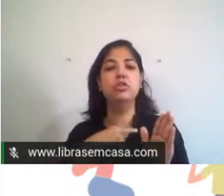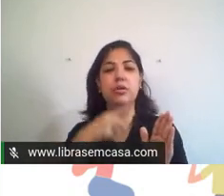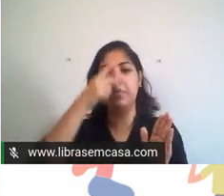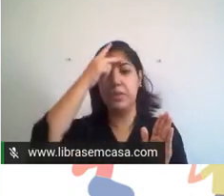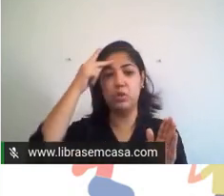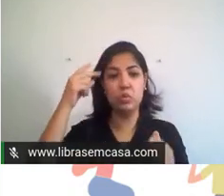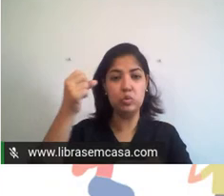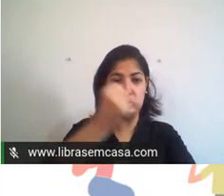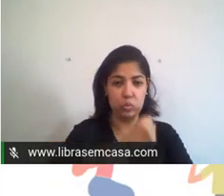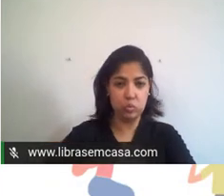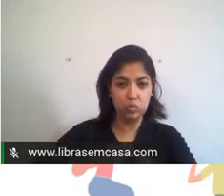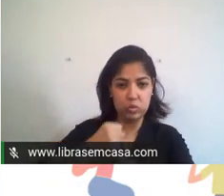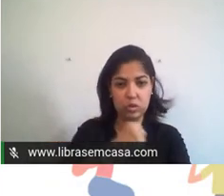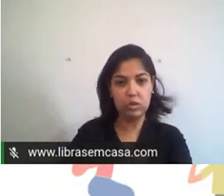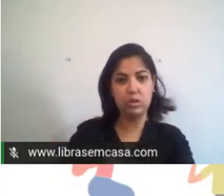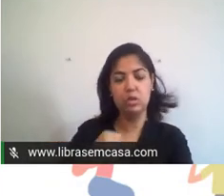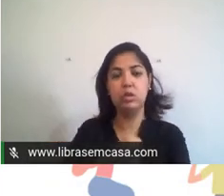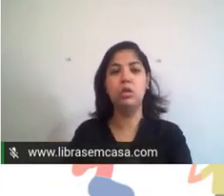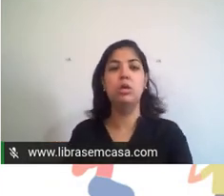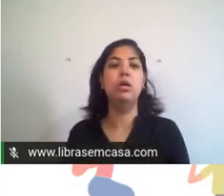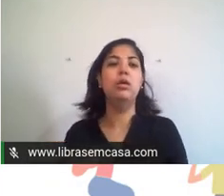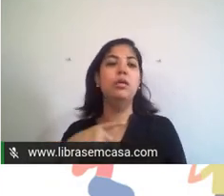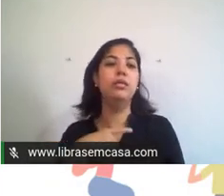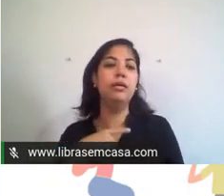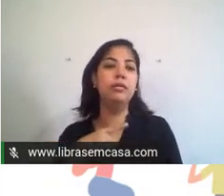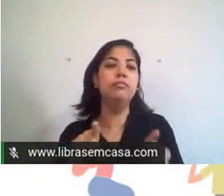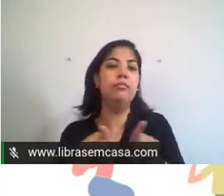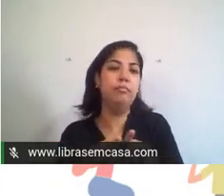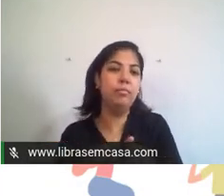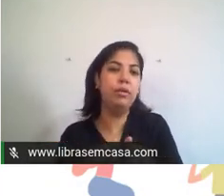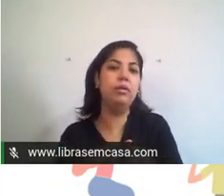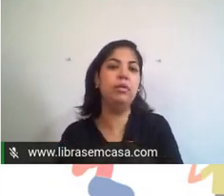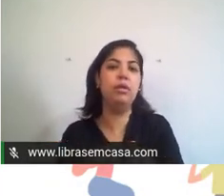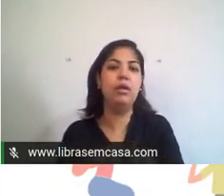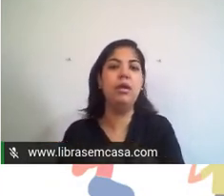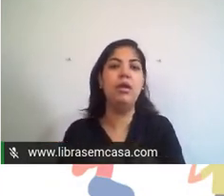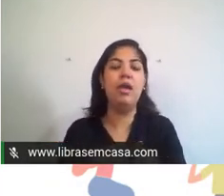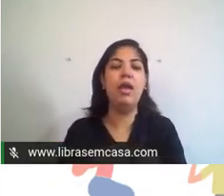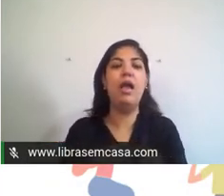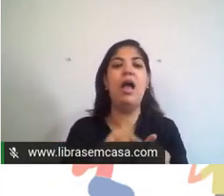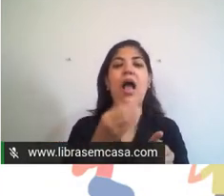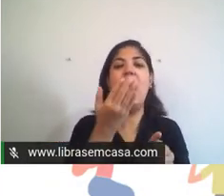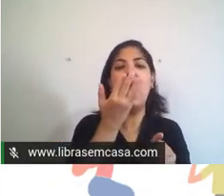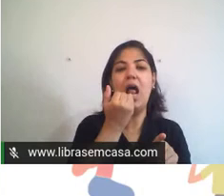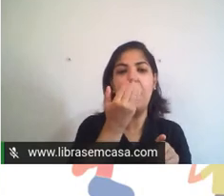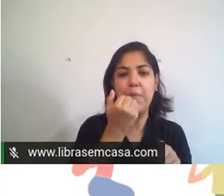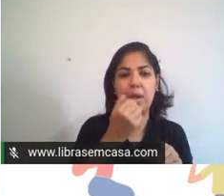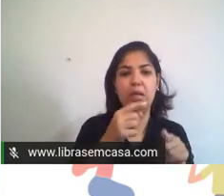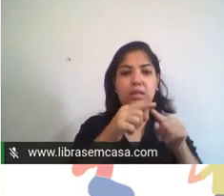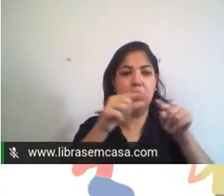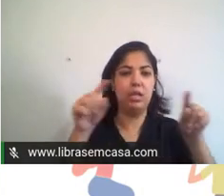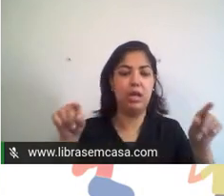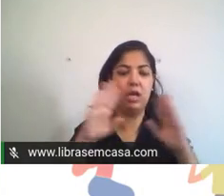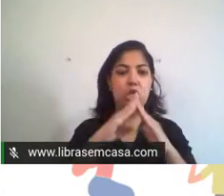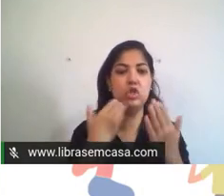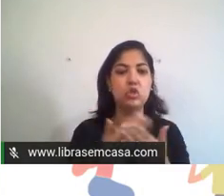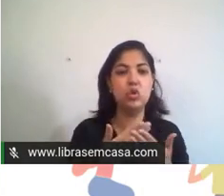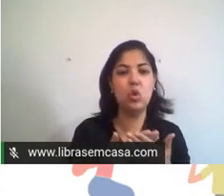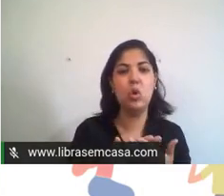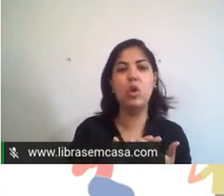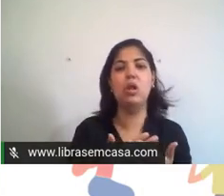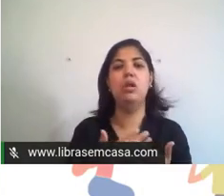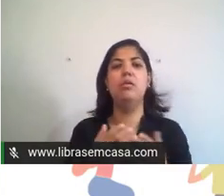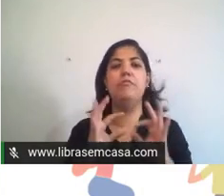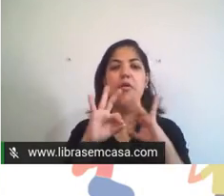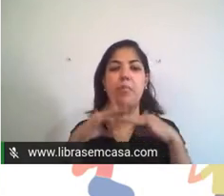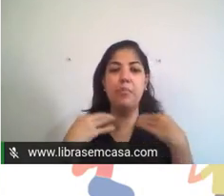personas cocinando y donde sigue habiendo, ¿no? Para alimentar comedores escolares, para alimentar familias enteras.